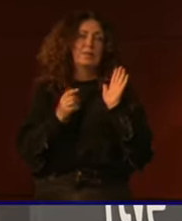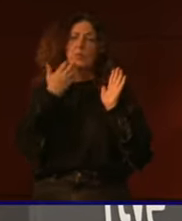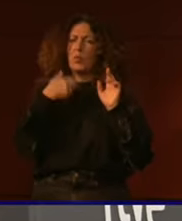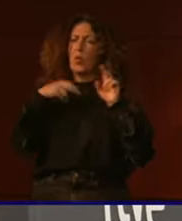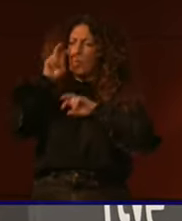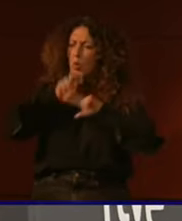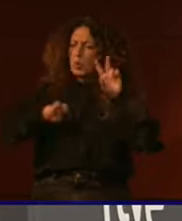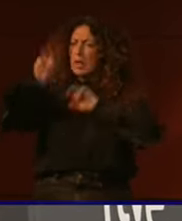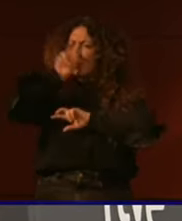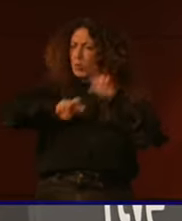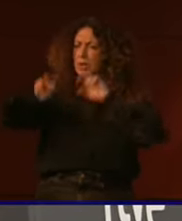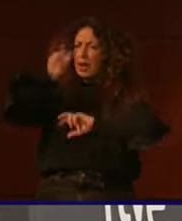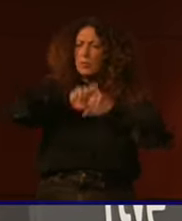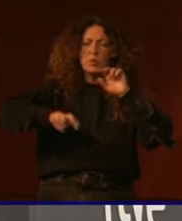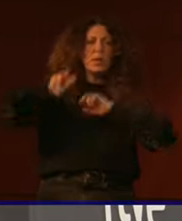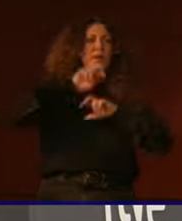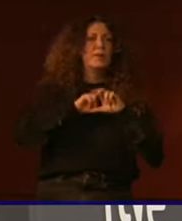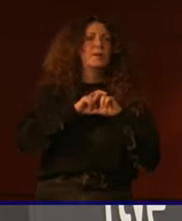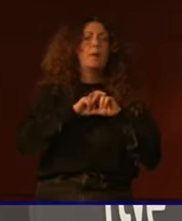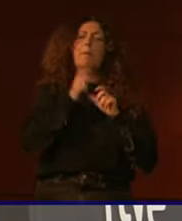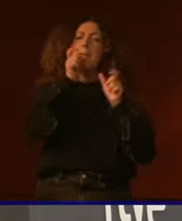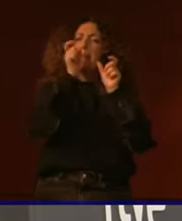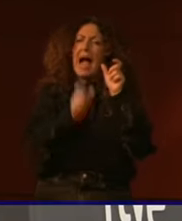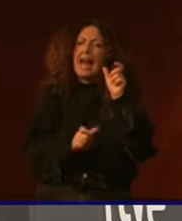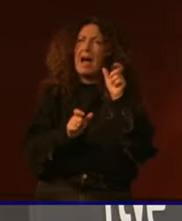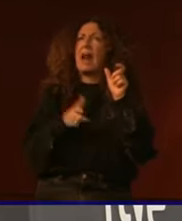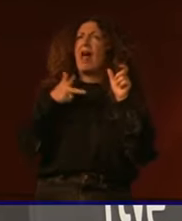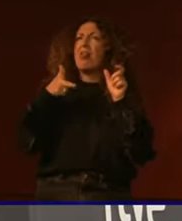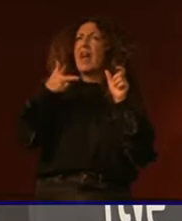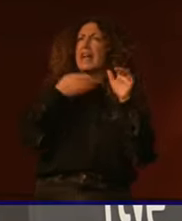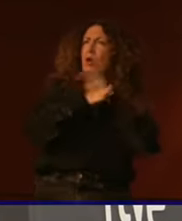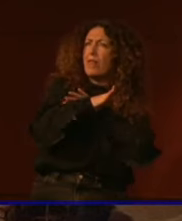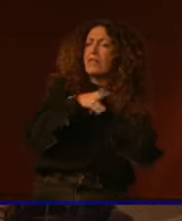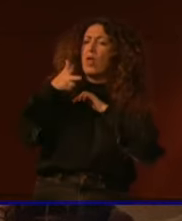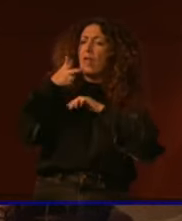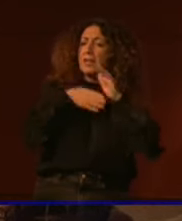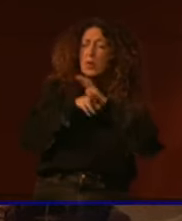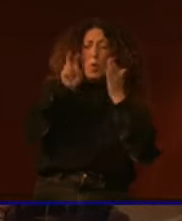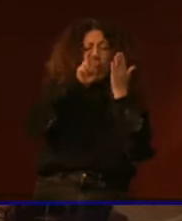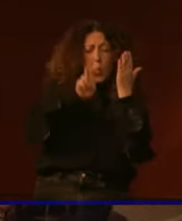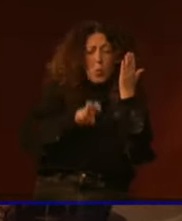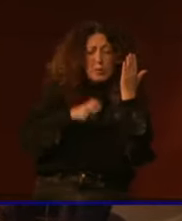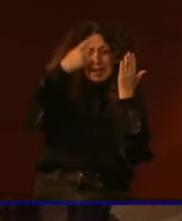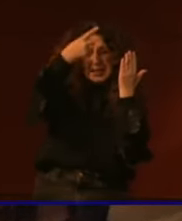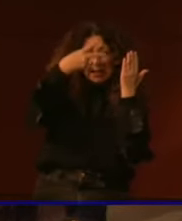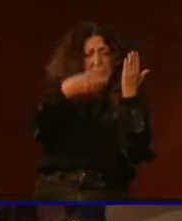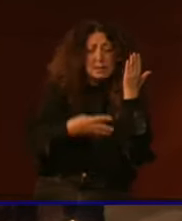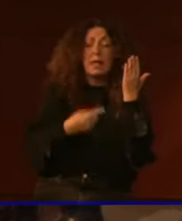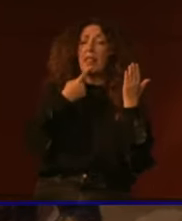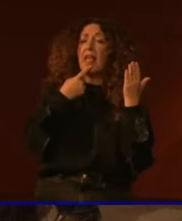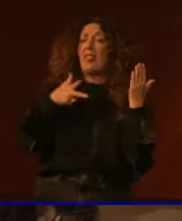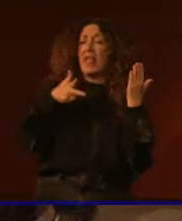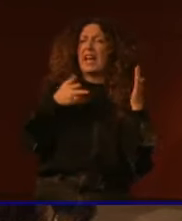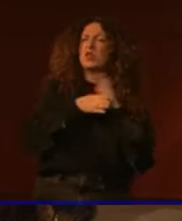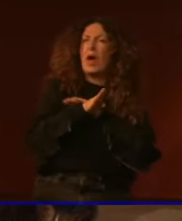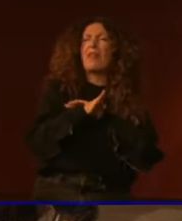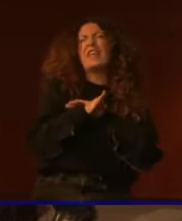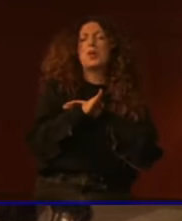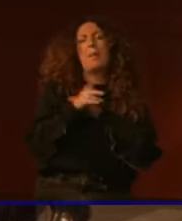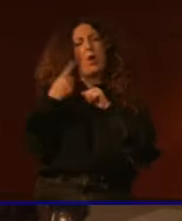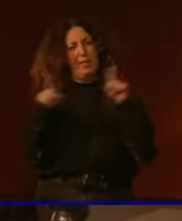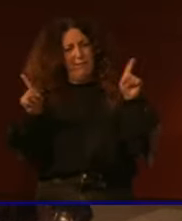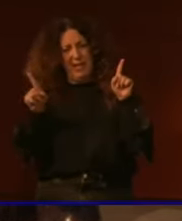buscar por palabras derecho de acceso y lo único que hace es, parece muchas veces el derecho de acceso, pero otro tipo de derecho de